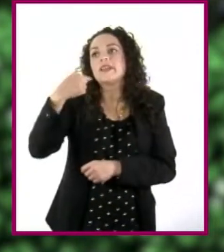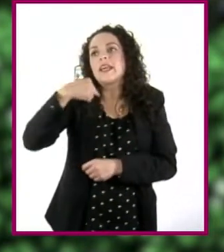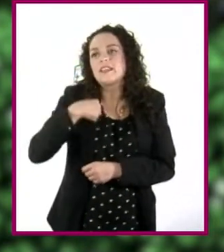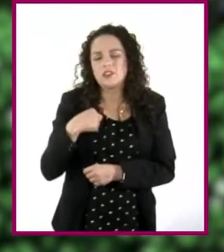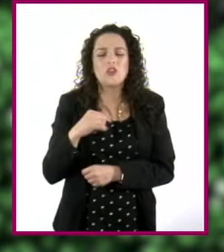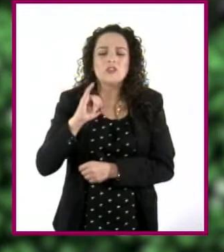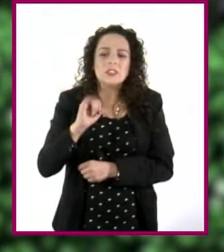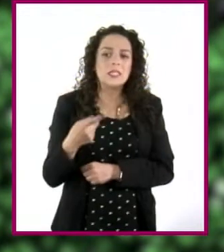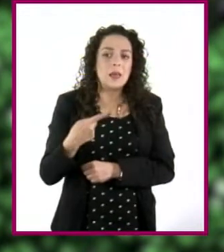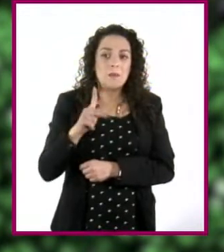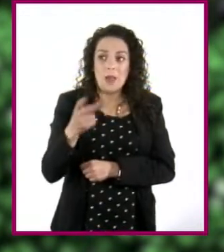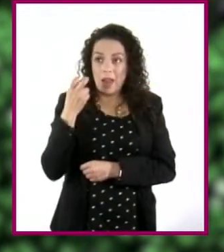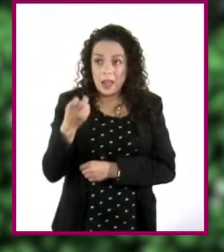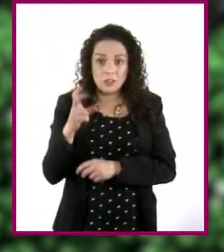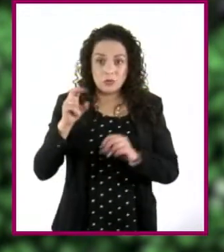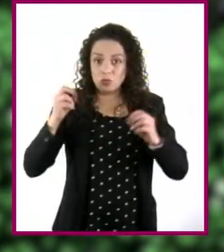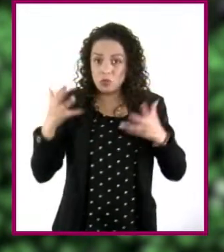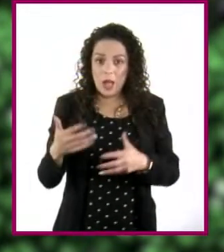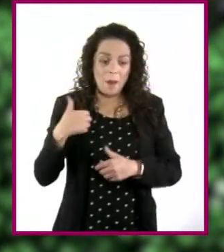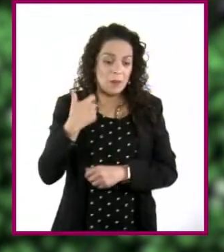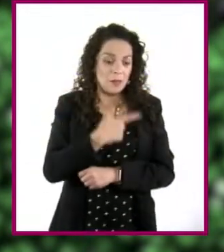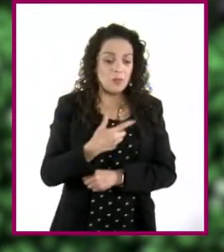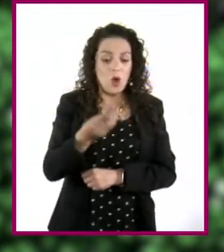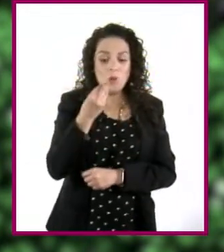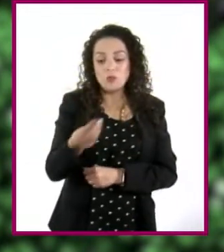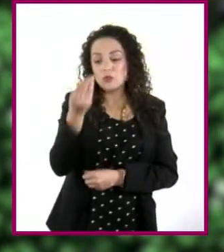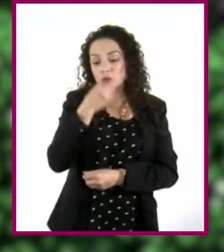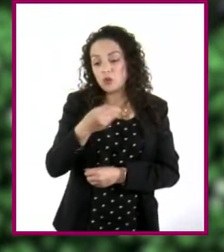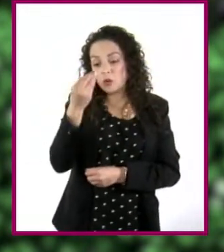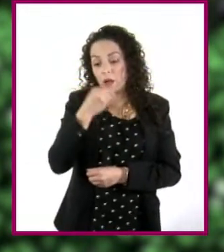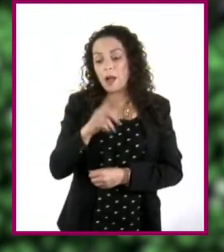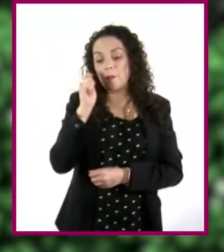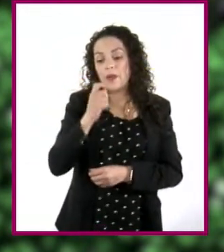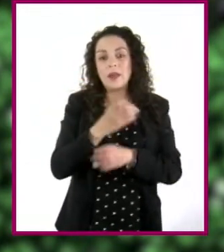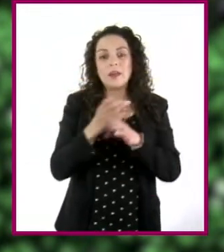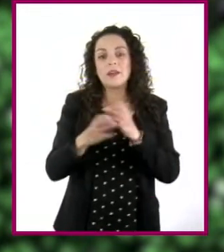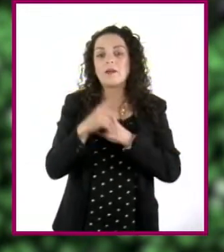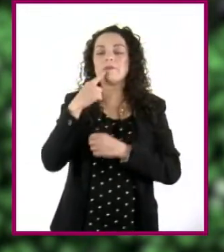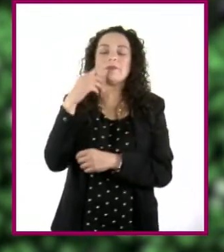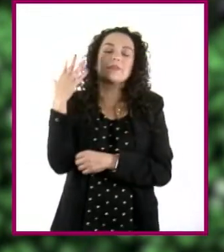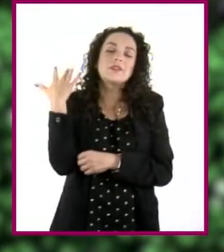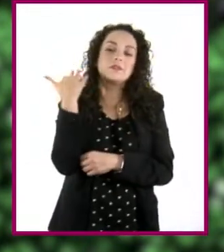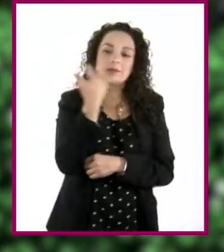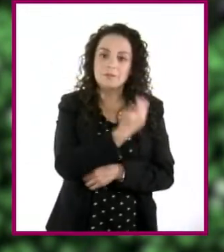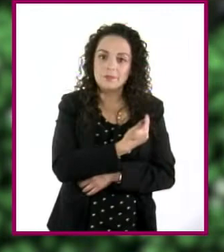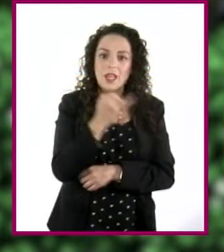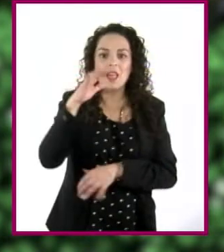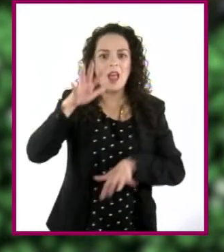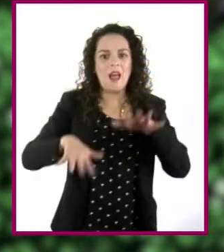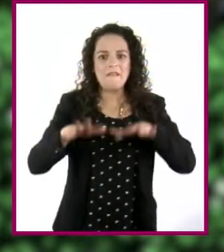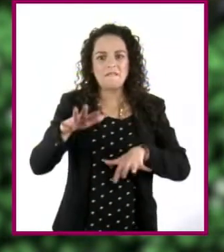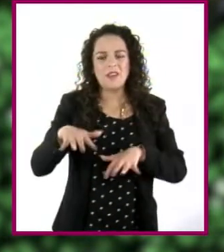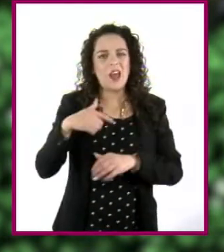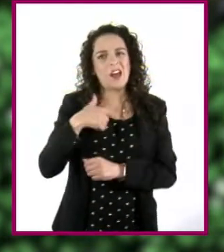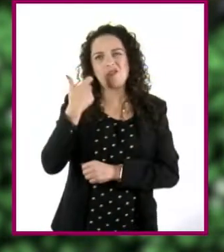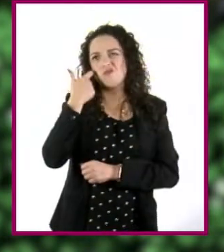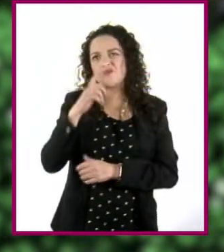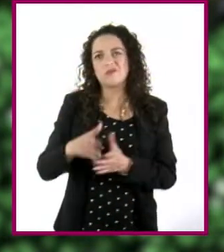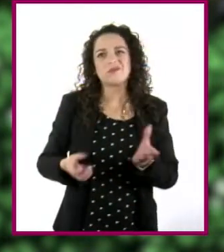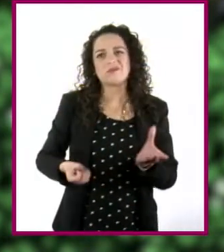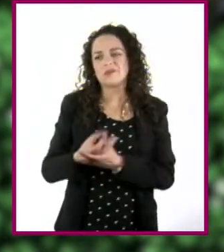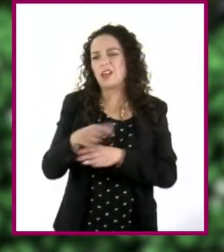aún así, a veces me gusta mucho comer de las cosas que me parecen ricas y también hay días que prefiero quedarme en la cama y no